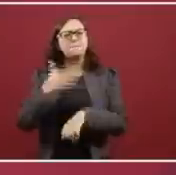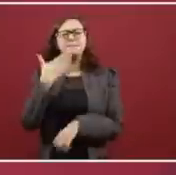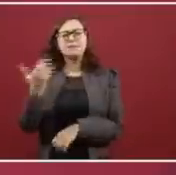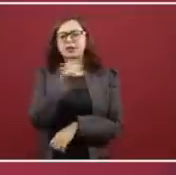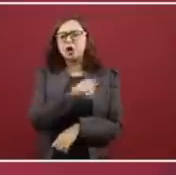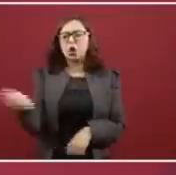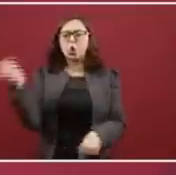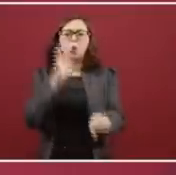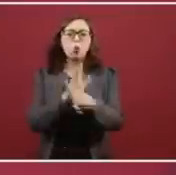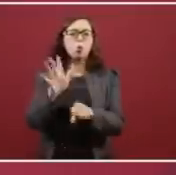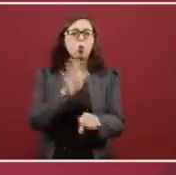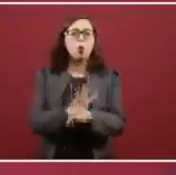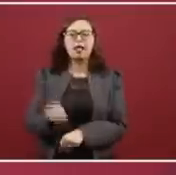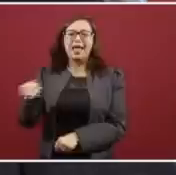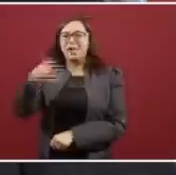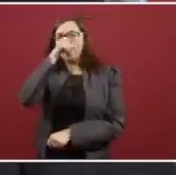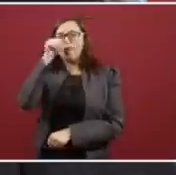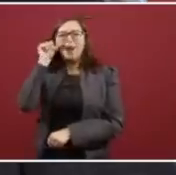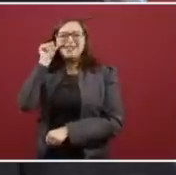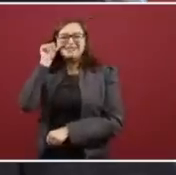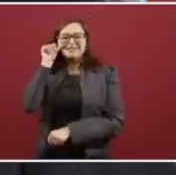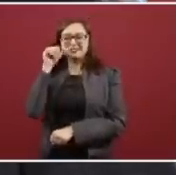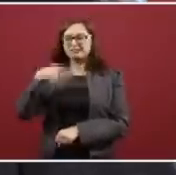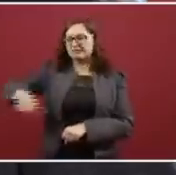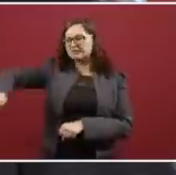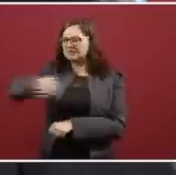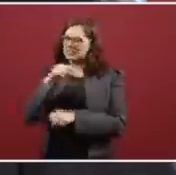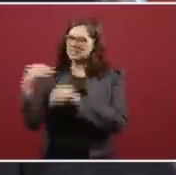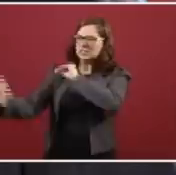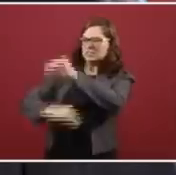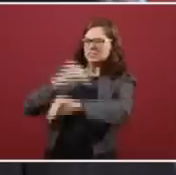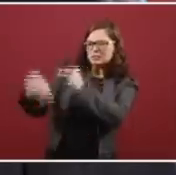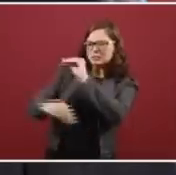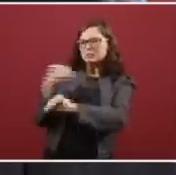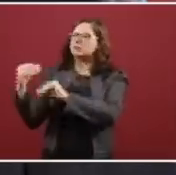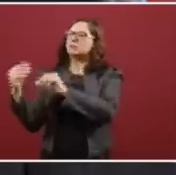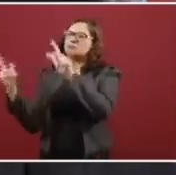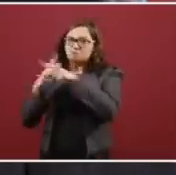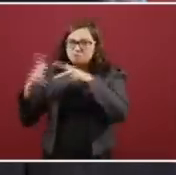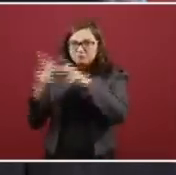y vaya que peleaban entre ellos y discrepa